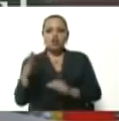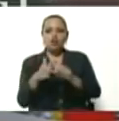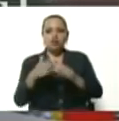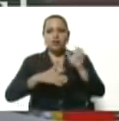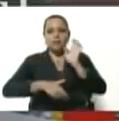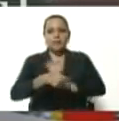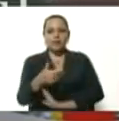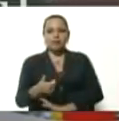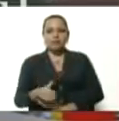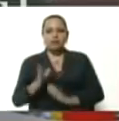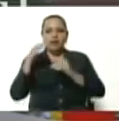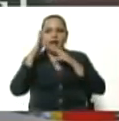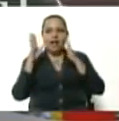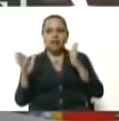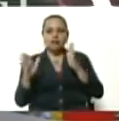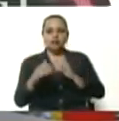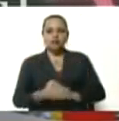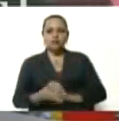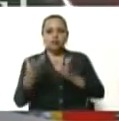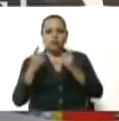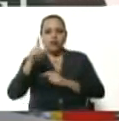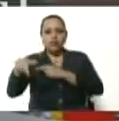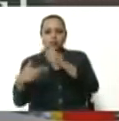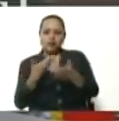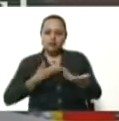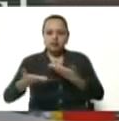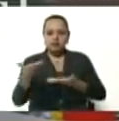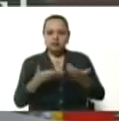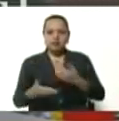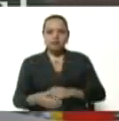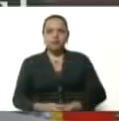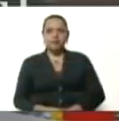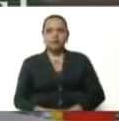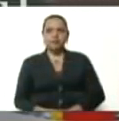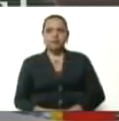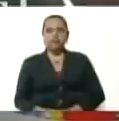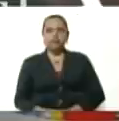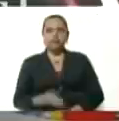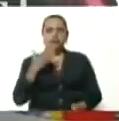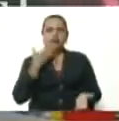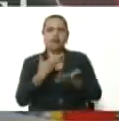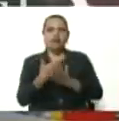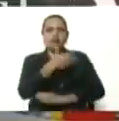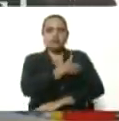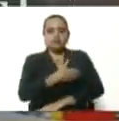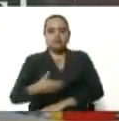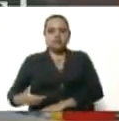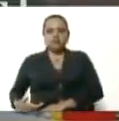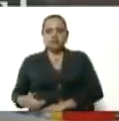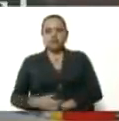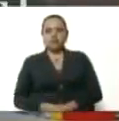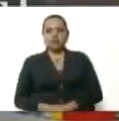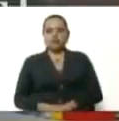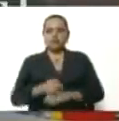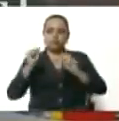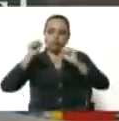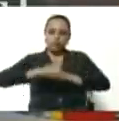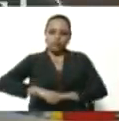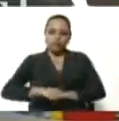escuchar el reporte de hoy y después seguimos interactuando. Adelante. Gracias, presidente. Bueno, en